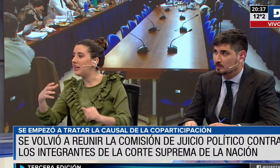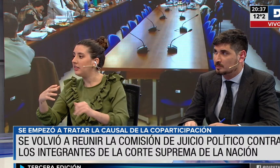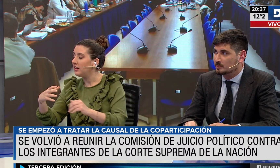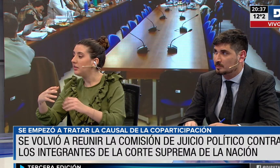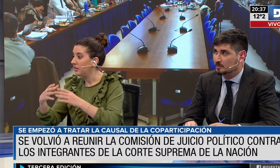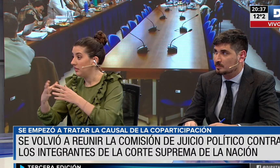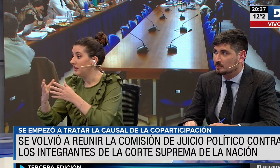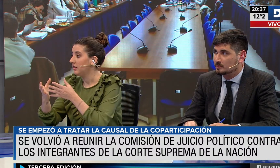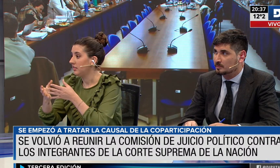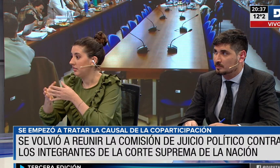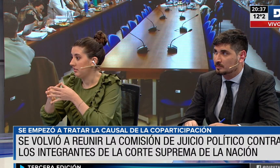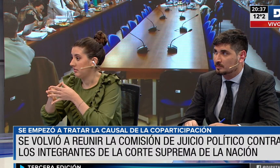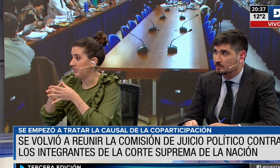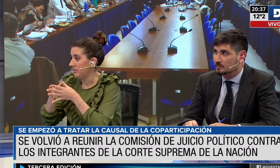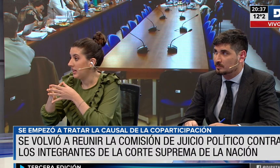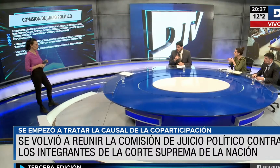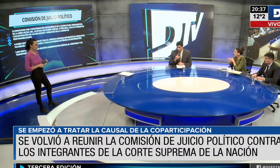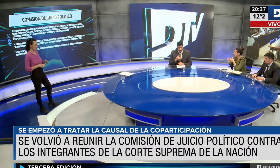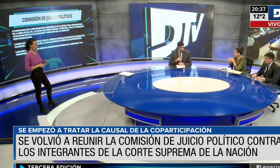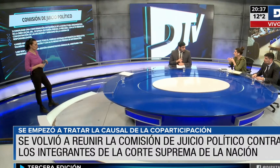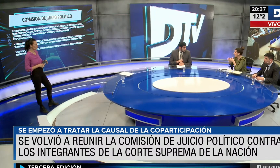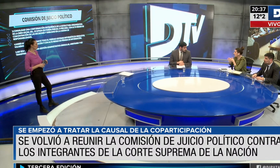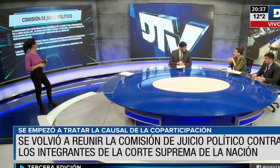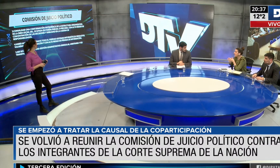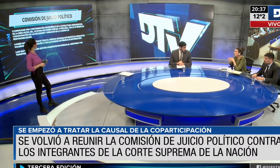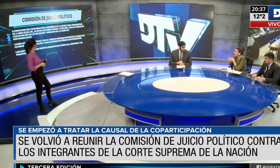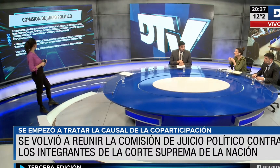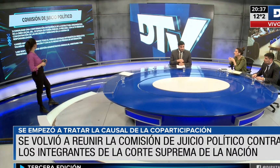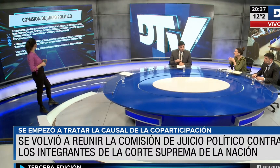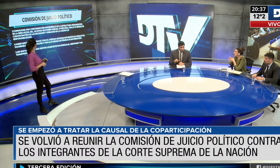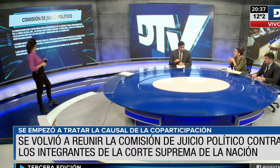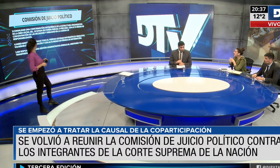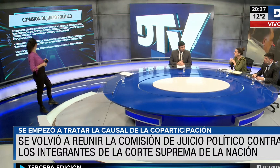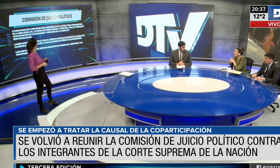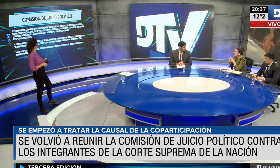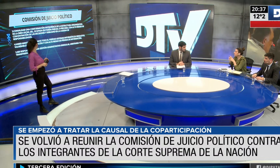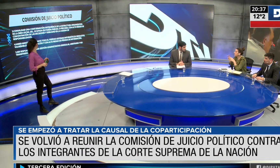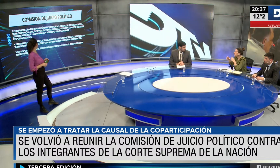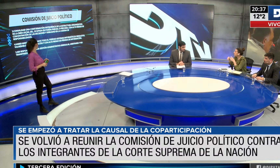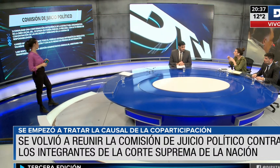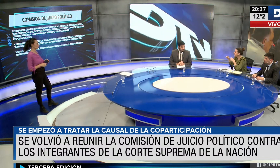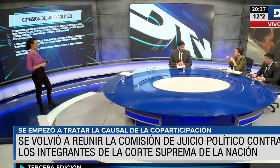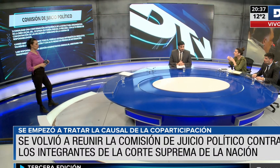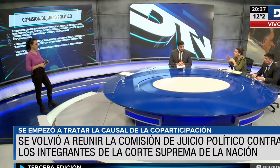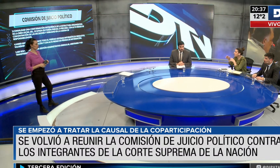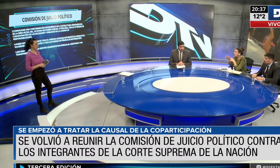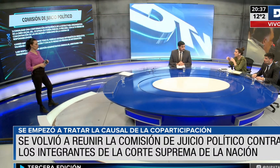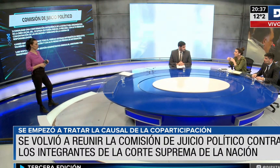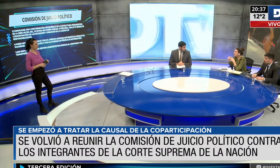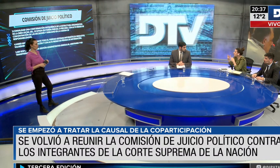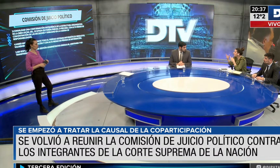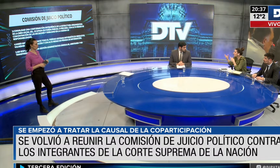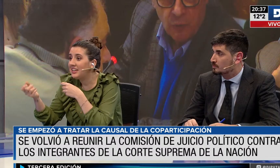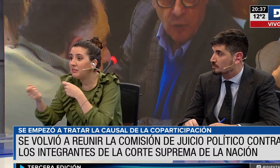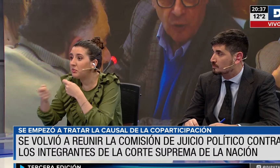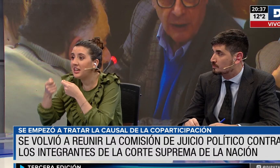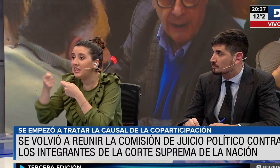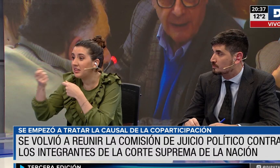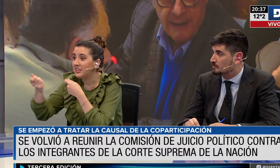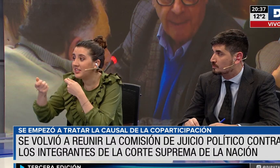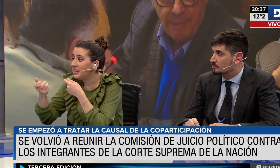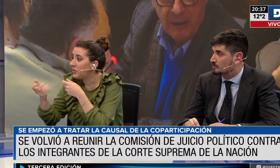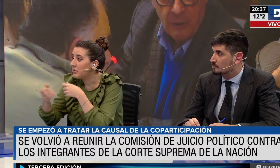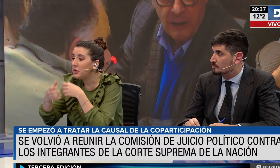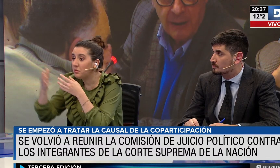afiliados. 100.000 afiliados cautivos. Cautivos. Tal cual. Y no lo se que pueden decían, ir, digamos. Que por no registrar bien los remedios, capaz ni siquiera